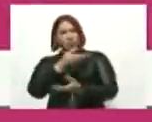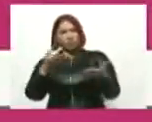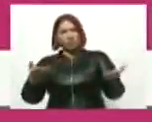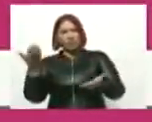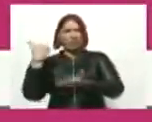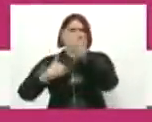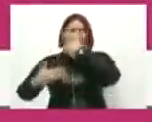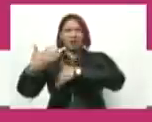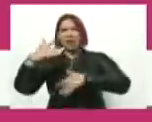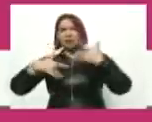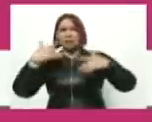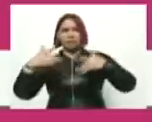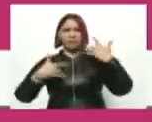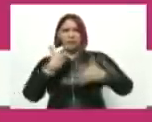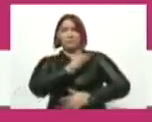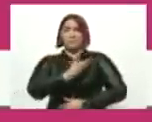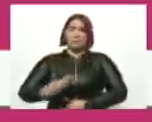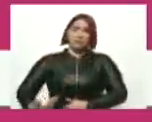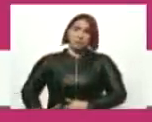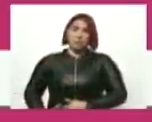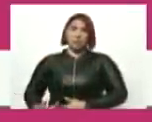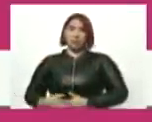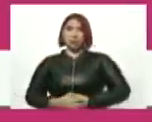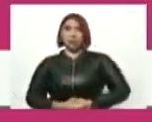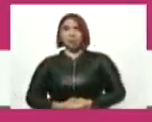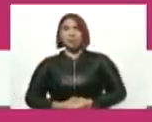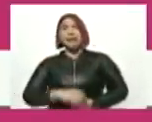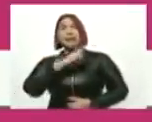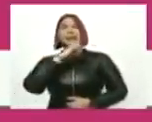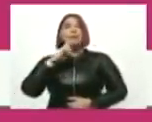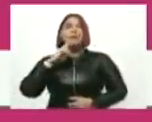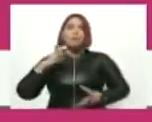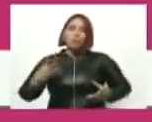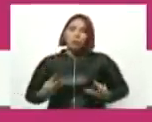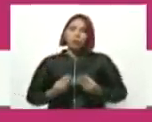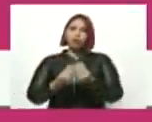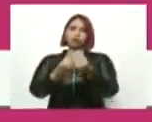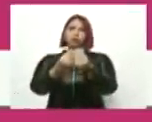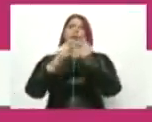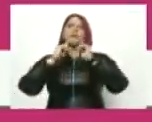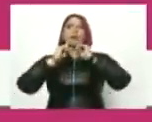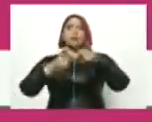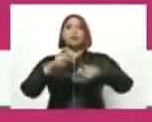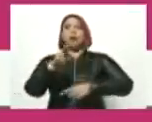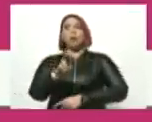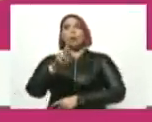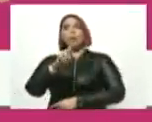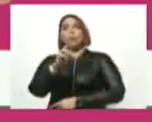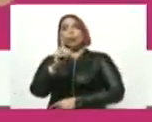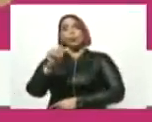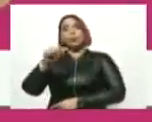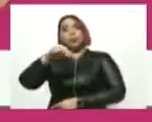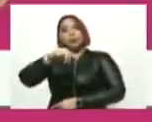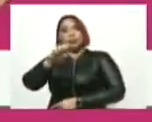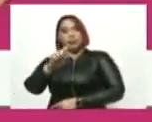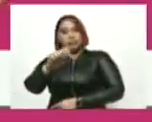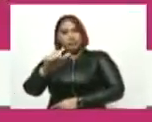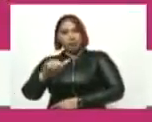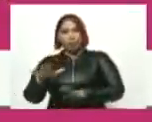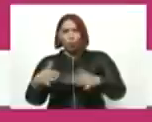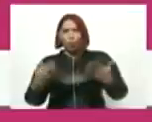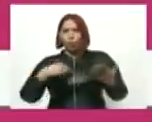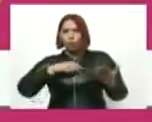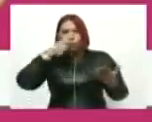acto que el presidente Evo nos acompañó, hermano Evo, allá en la avenida Urdaneta? Cuando nuestro pueblo